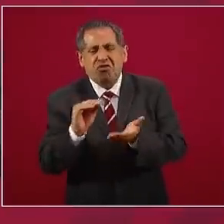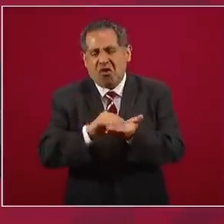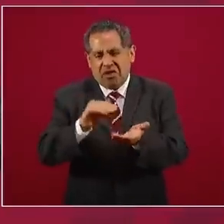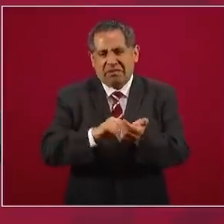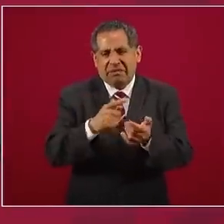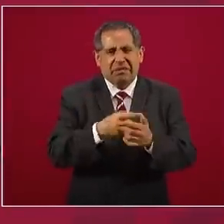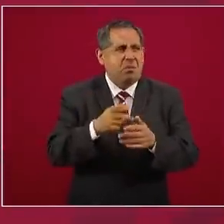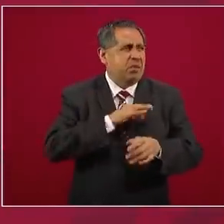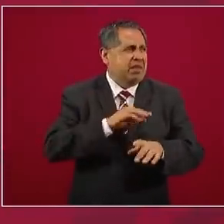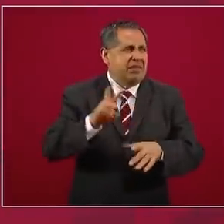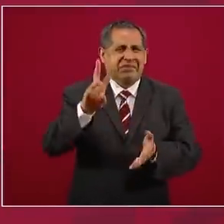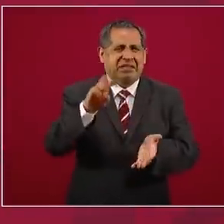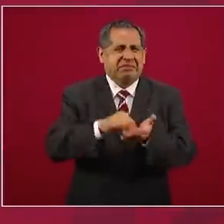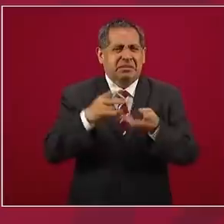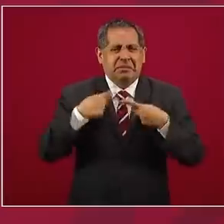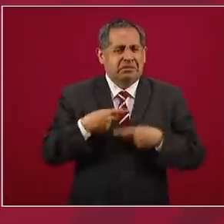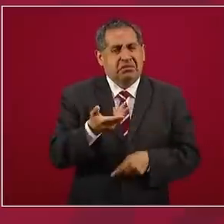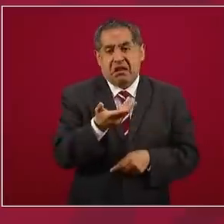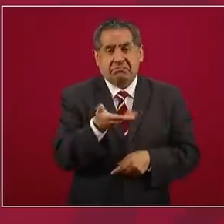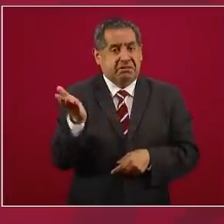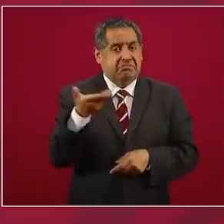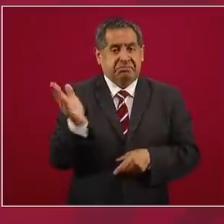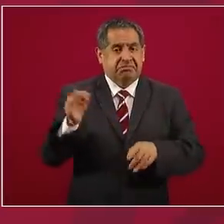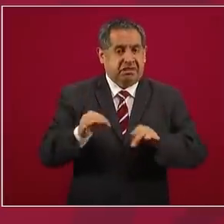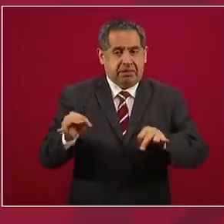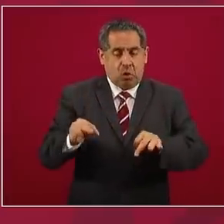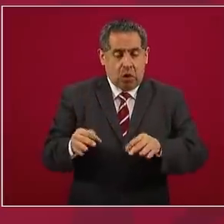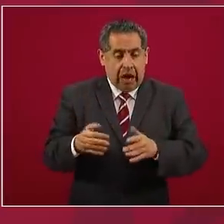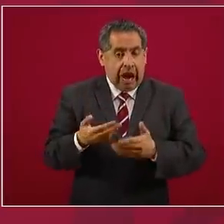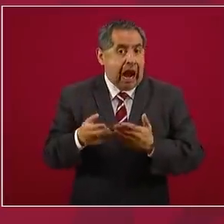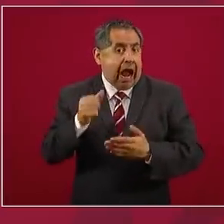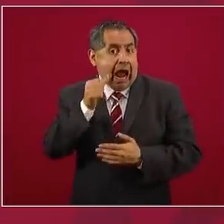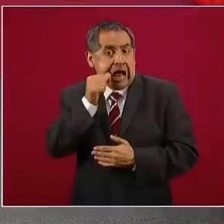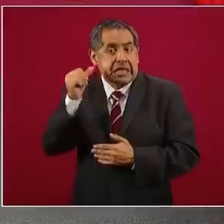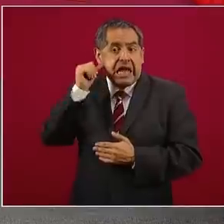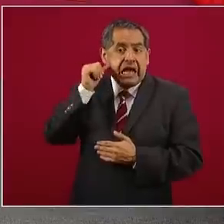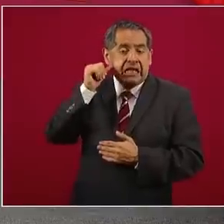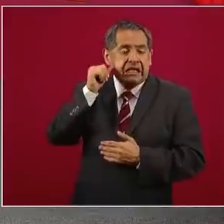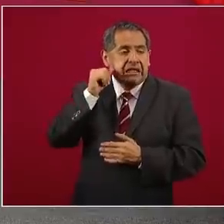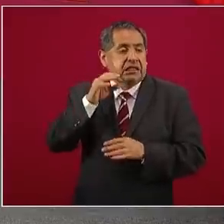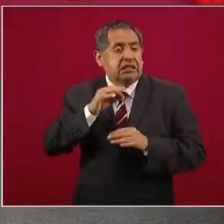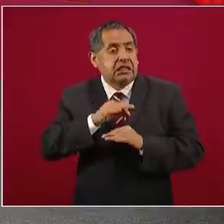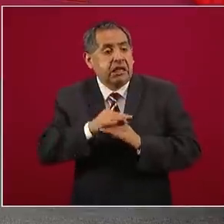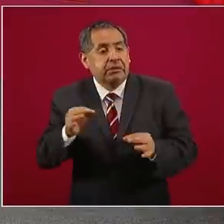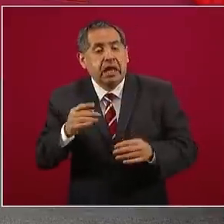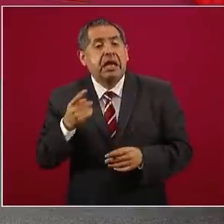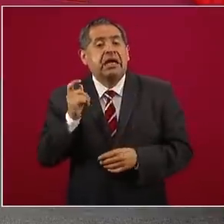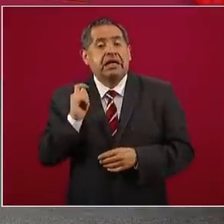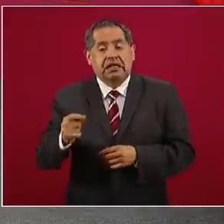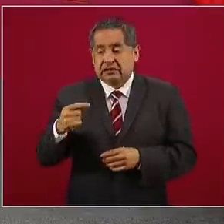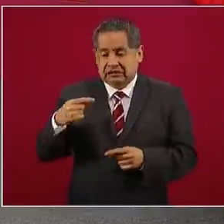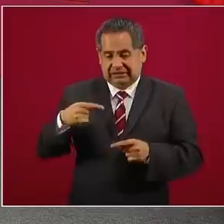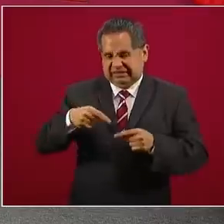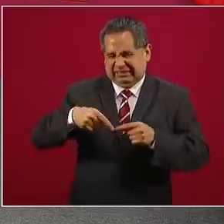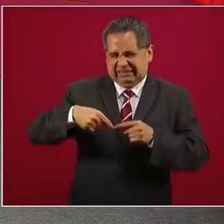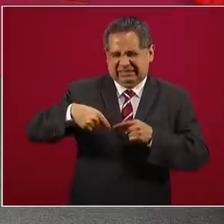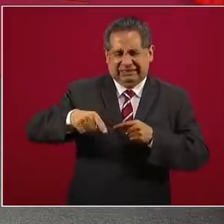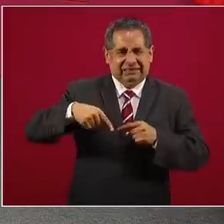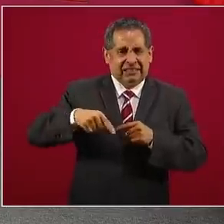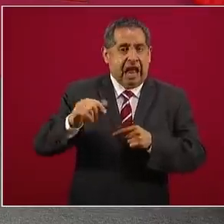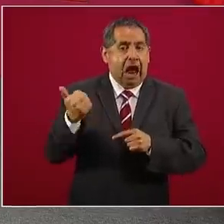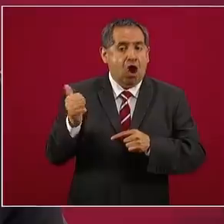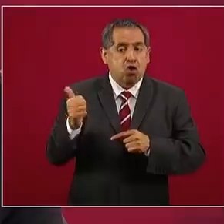alrededor de 3,000 empleos. Y el dato de ayer es que en lo que va